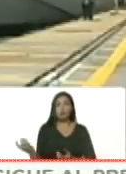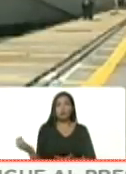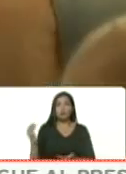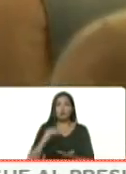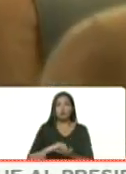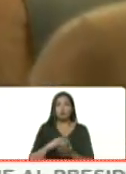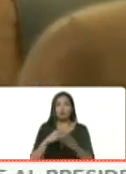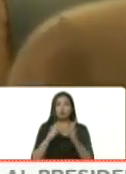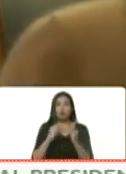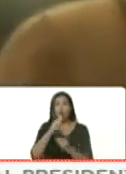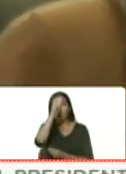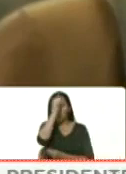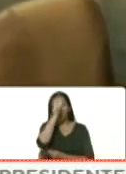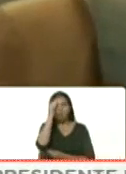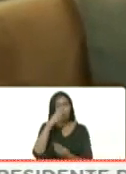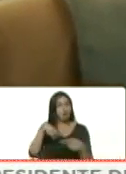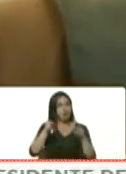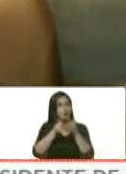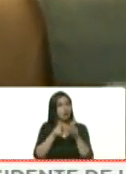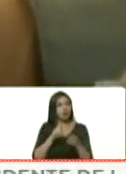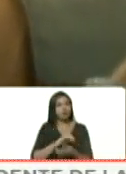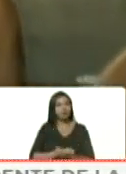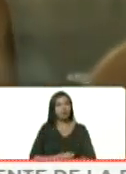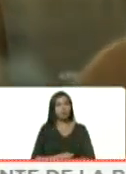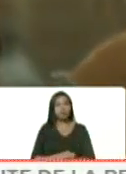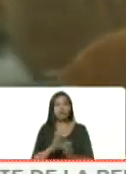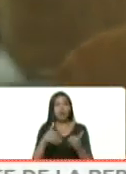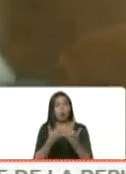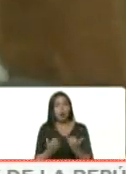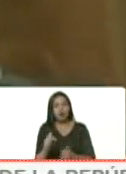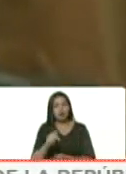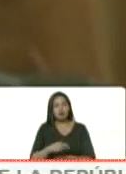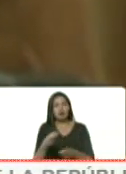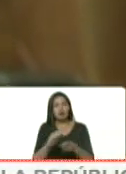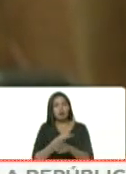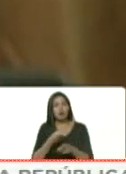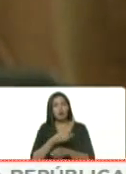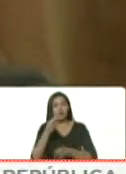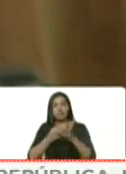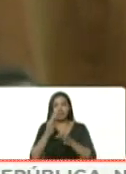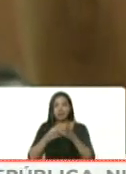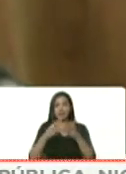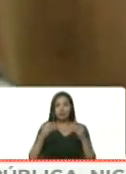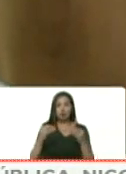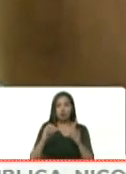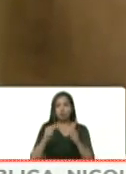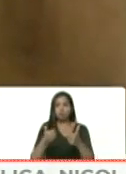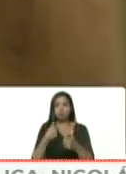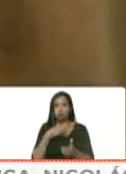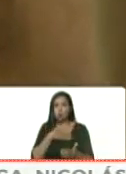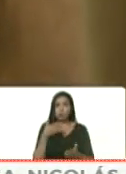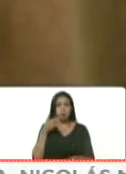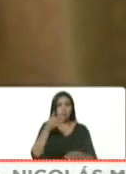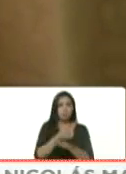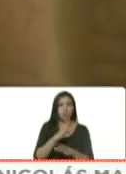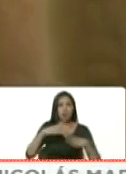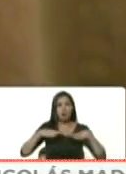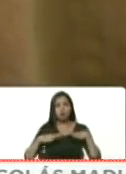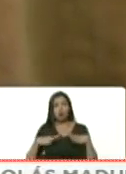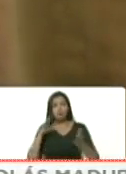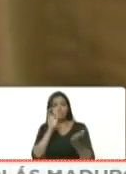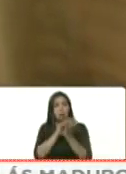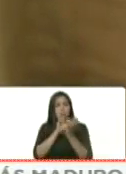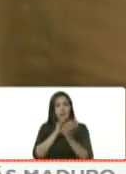todos los domingos como un reloj. Ahora en agosto, septiembre, meses de vacaciones. Si usted quiere ir de vacaciones a